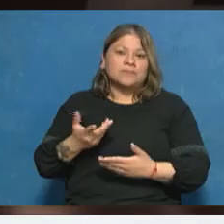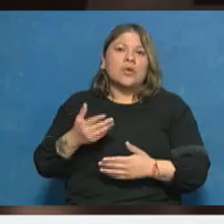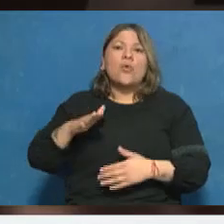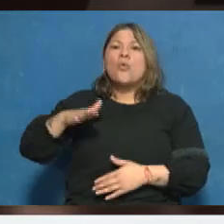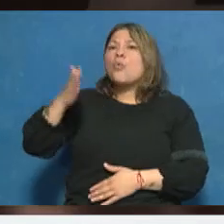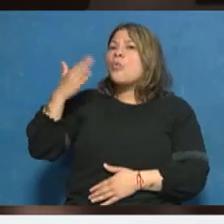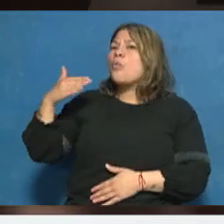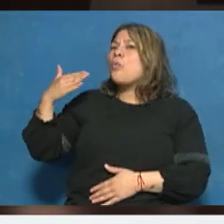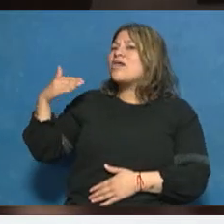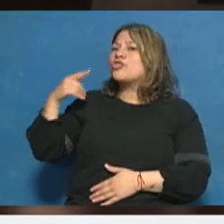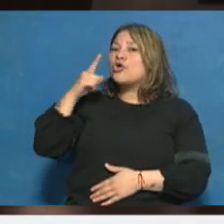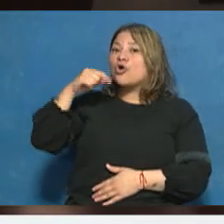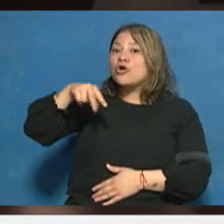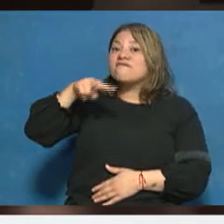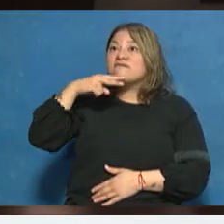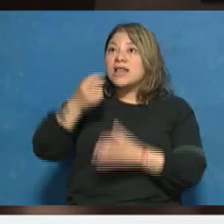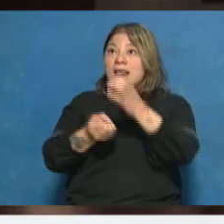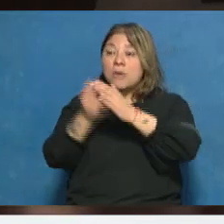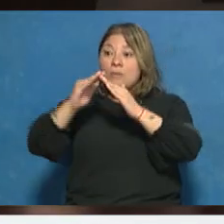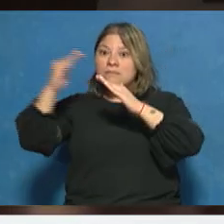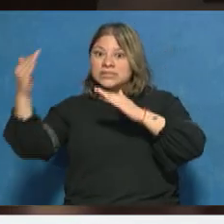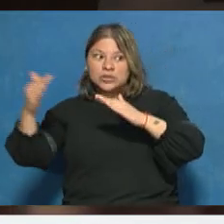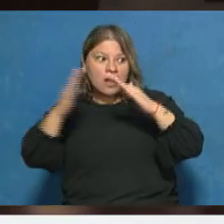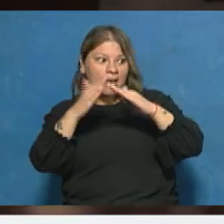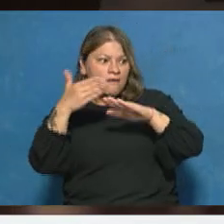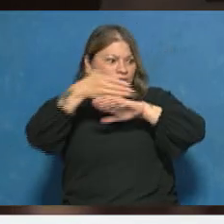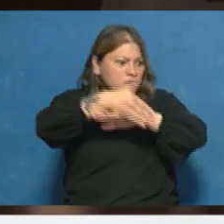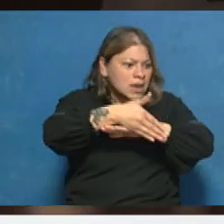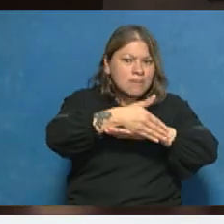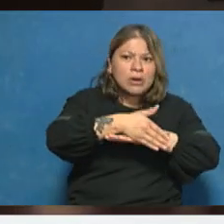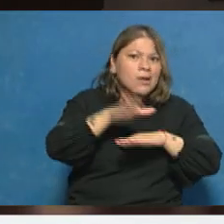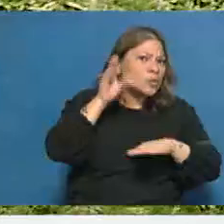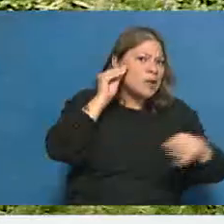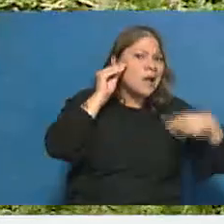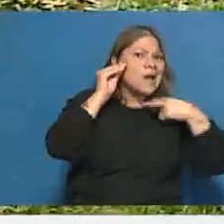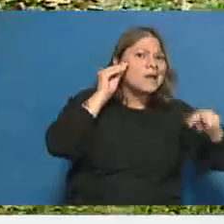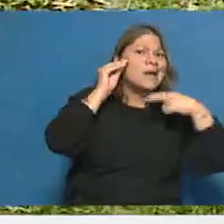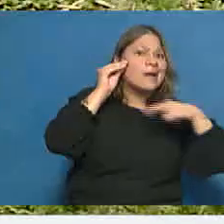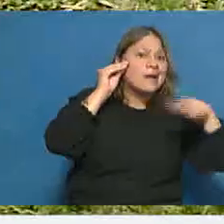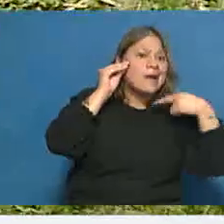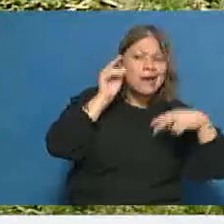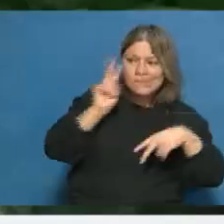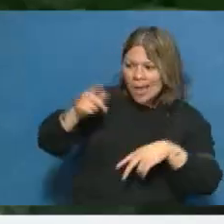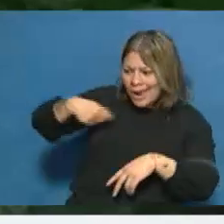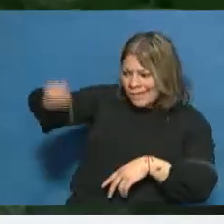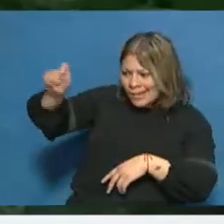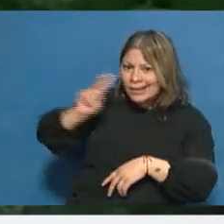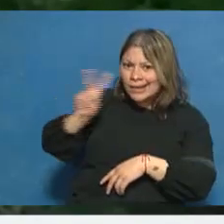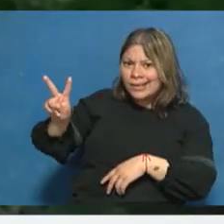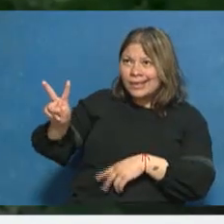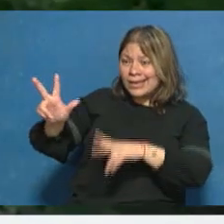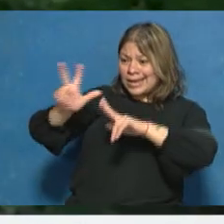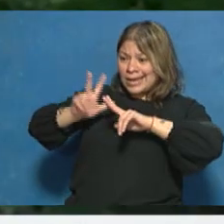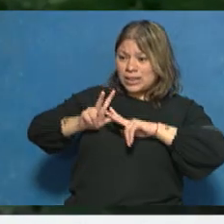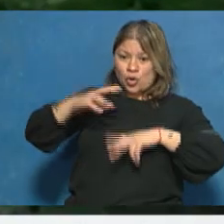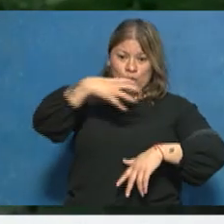de este viernes. Un vecino de la zona se acercó a la vivienda, ya que escuchó gritar a la víctima. Allí se cruzó con el albañil que le aseguró que el dueño